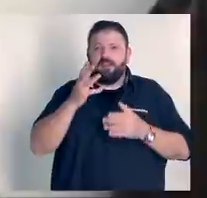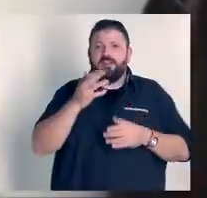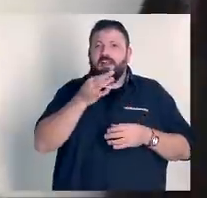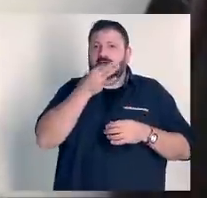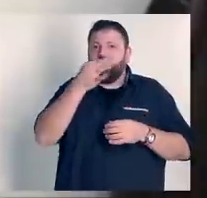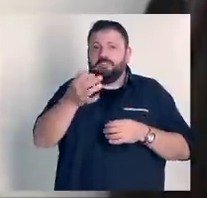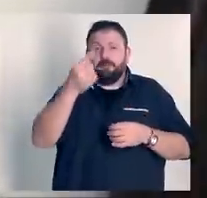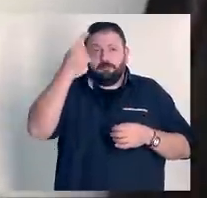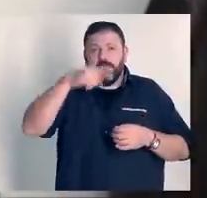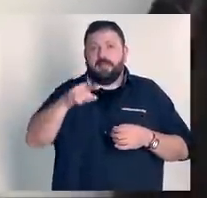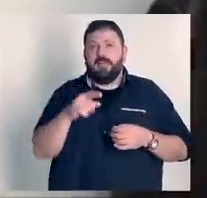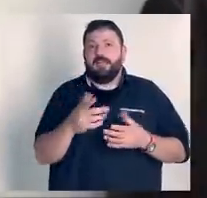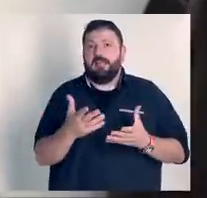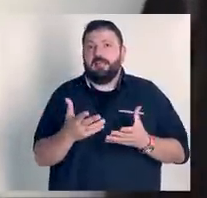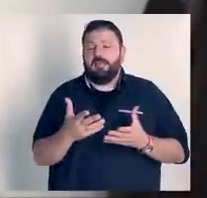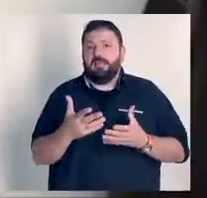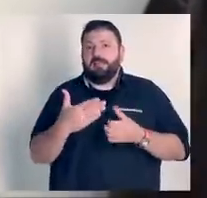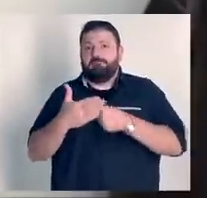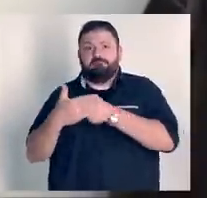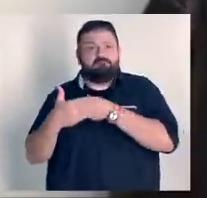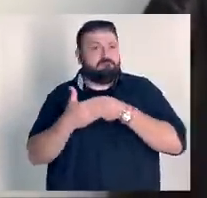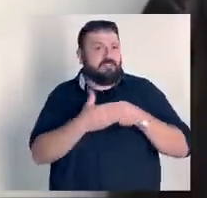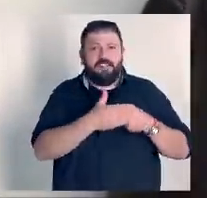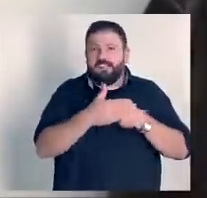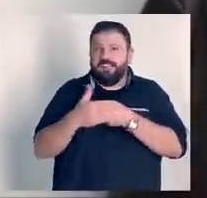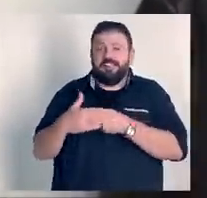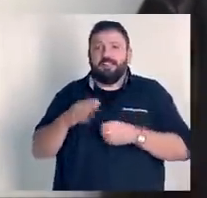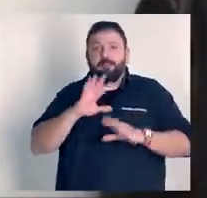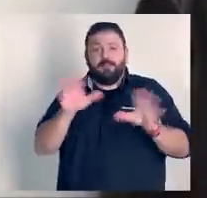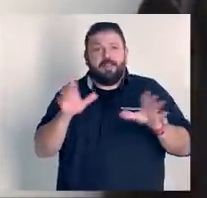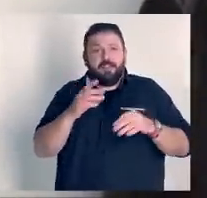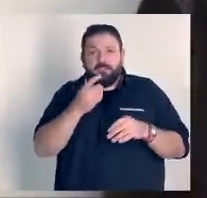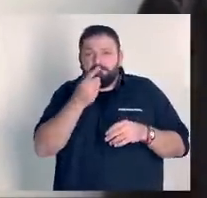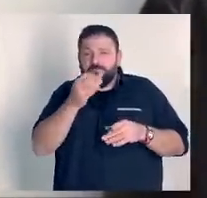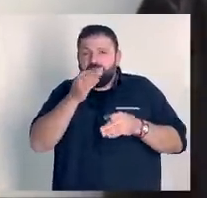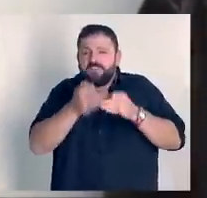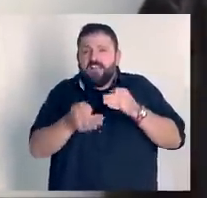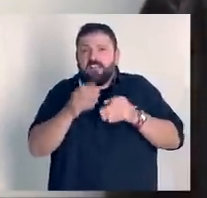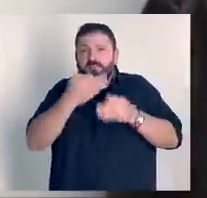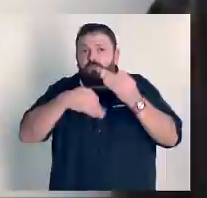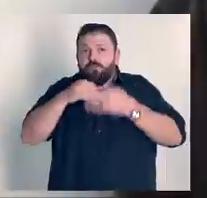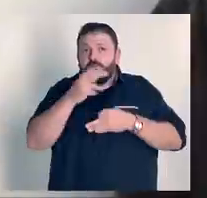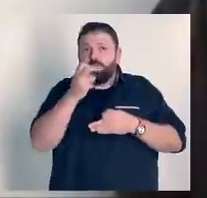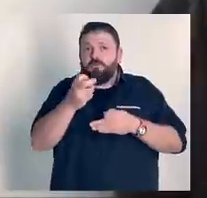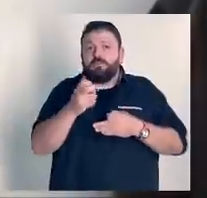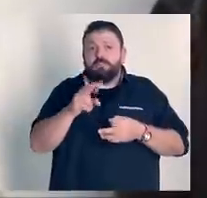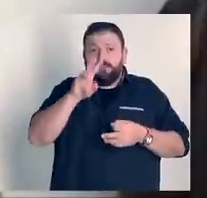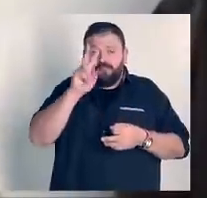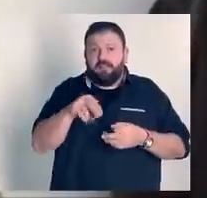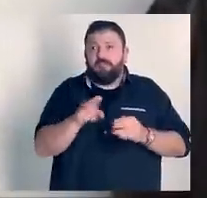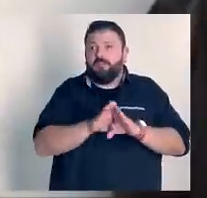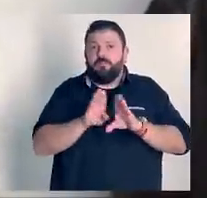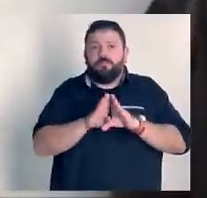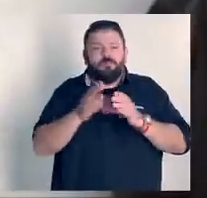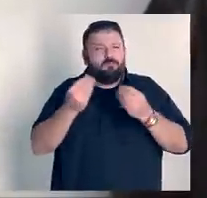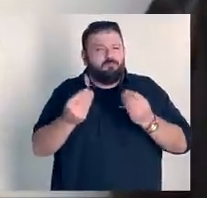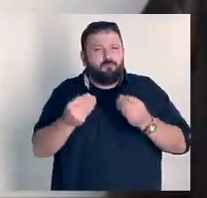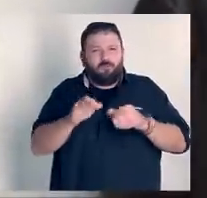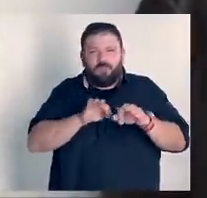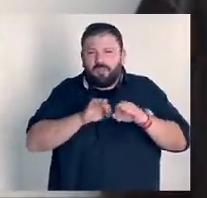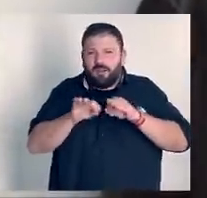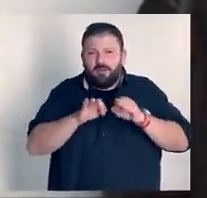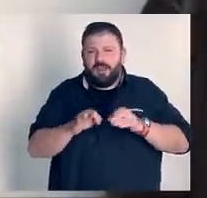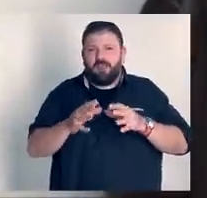podemos decir el banderazo oficial de todo y final de todo esto, esta tanda de trabajo intenso de